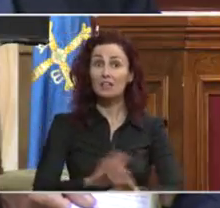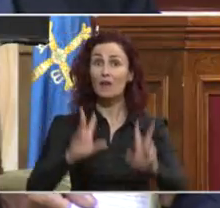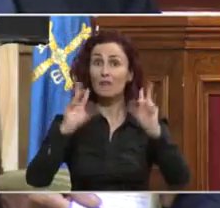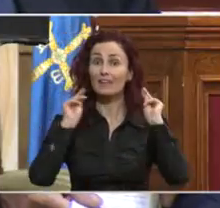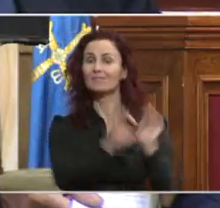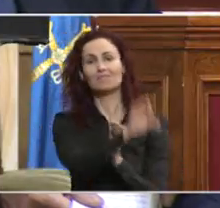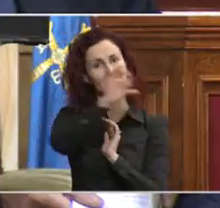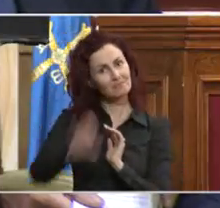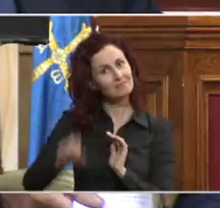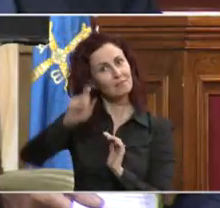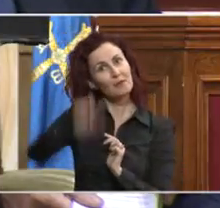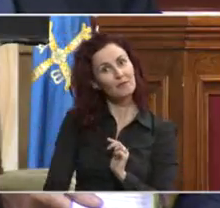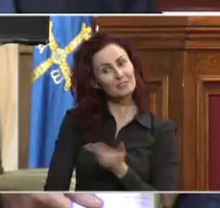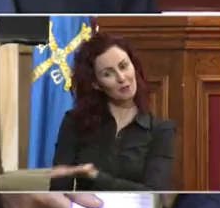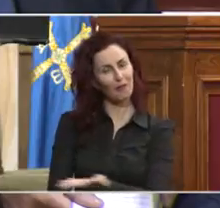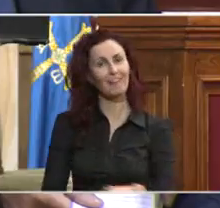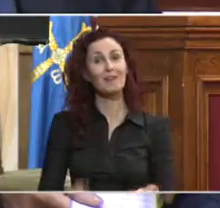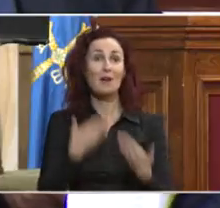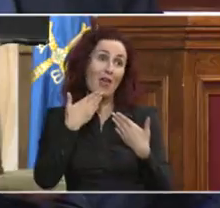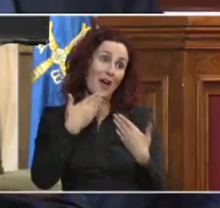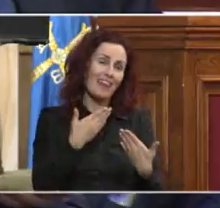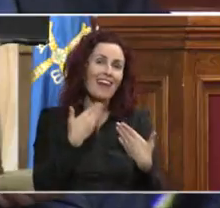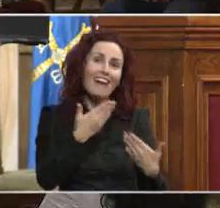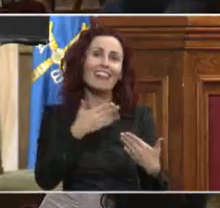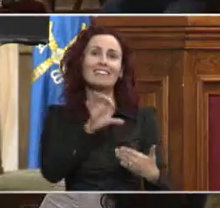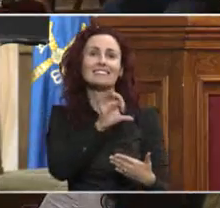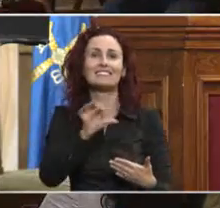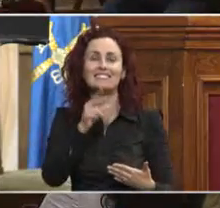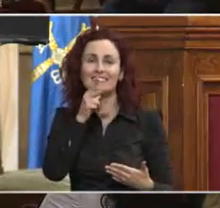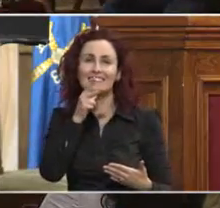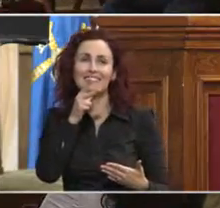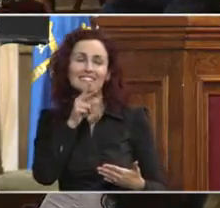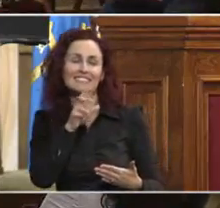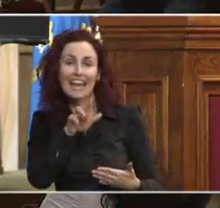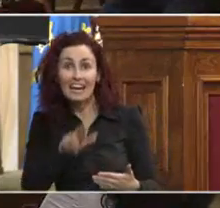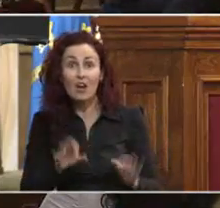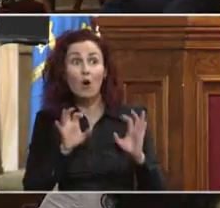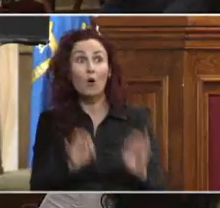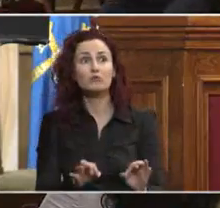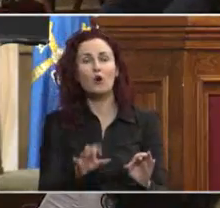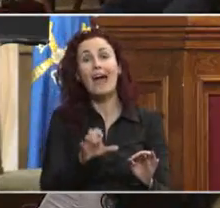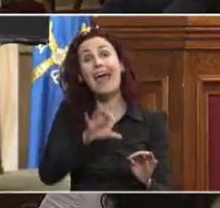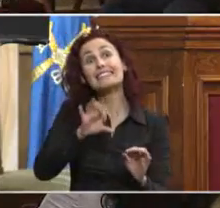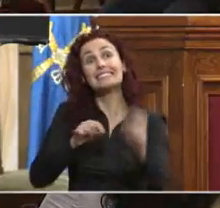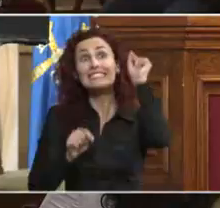cedo la palabra al profesor Günter Frager. Muchas gracias Esther. Yo a las Esther las llamo Esther.